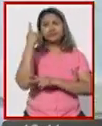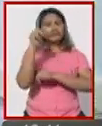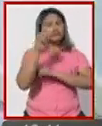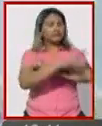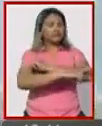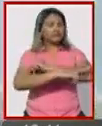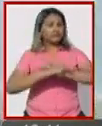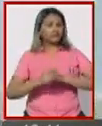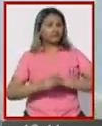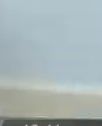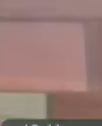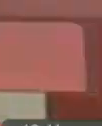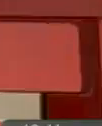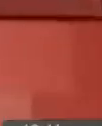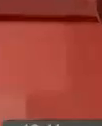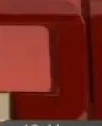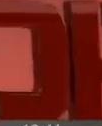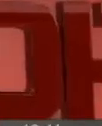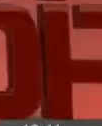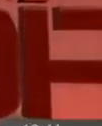para el atraco.